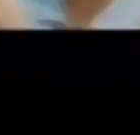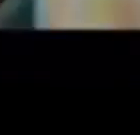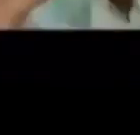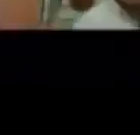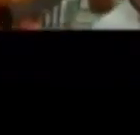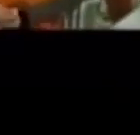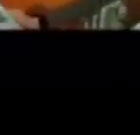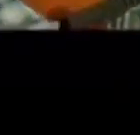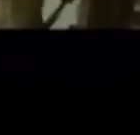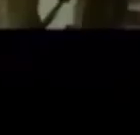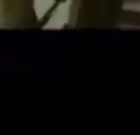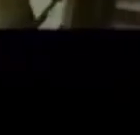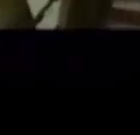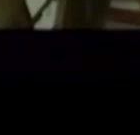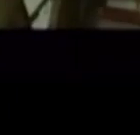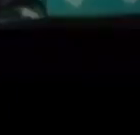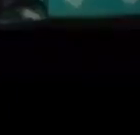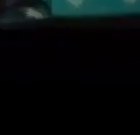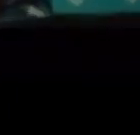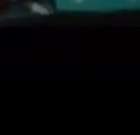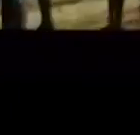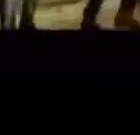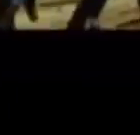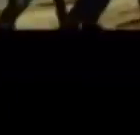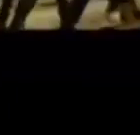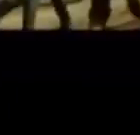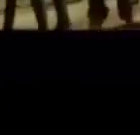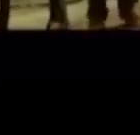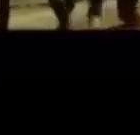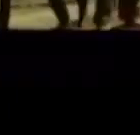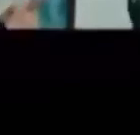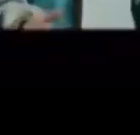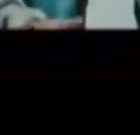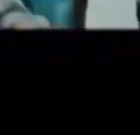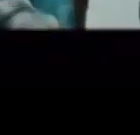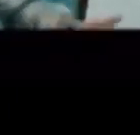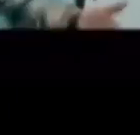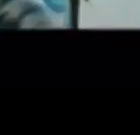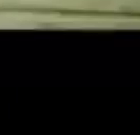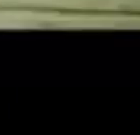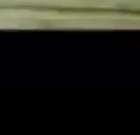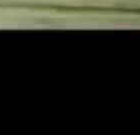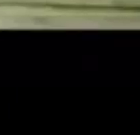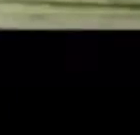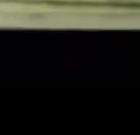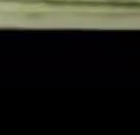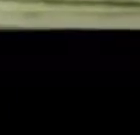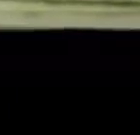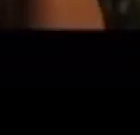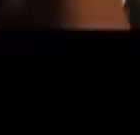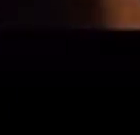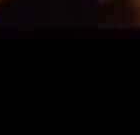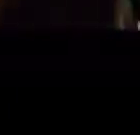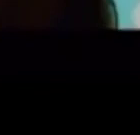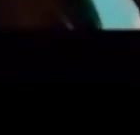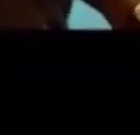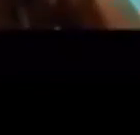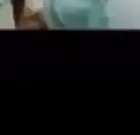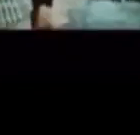retórico de febril alabanza. Ay, mamá. Hermético hasta que no